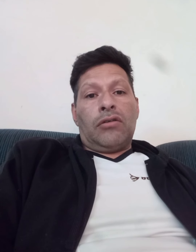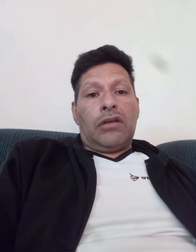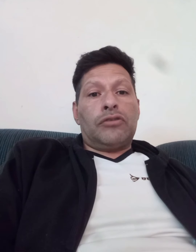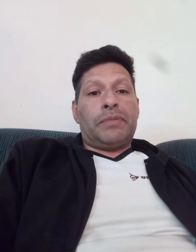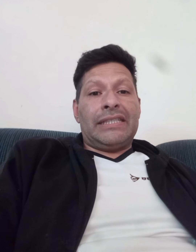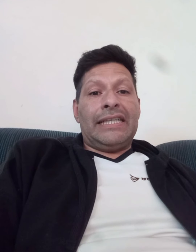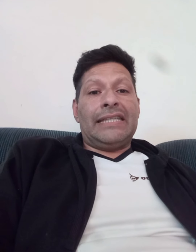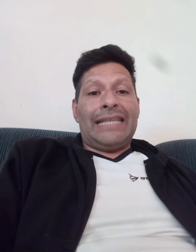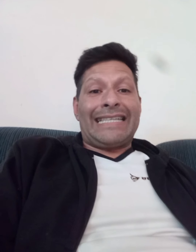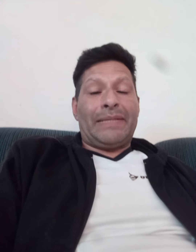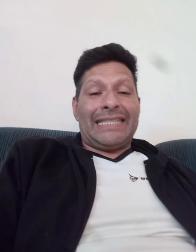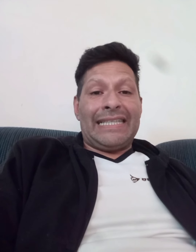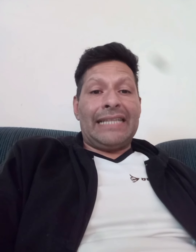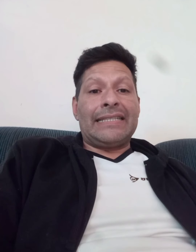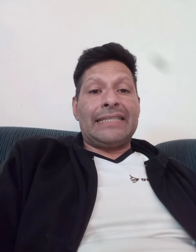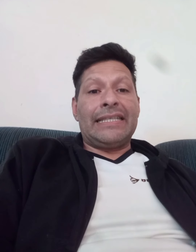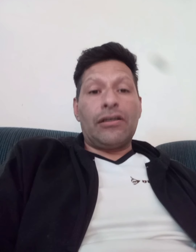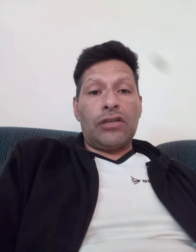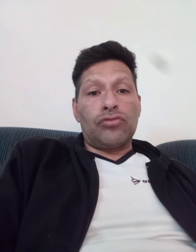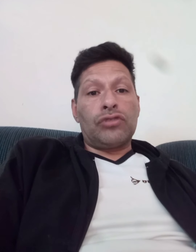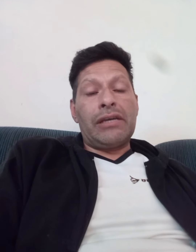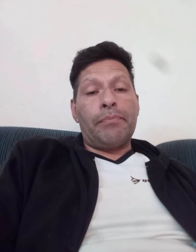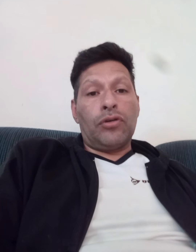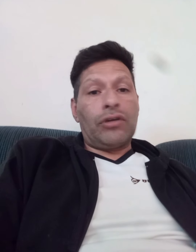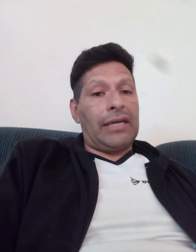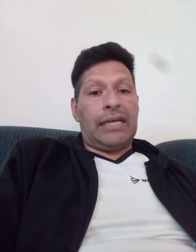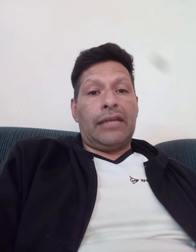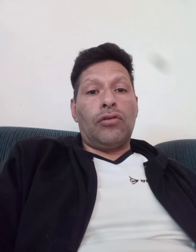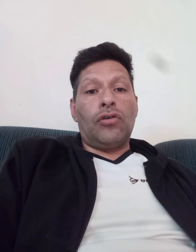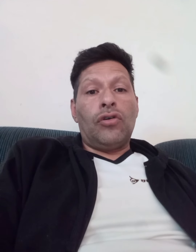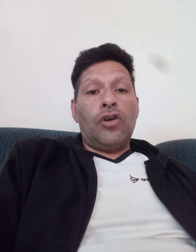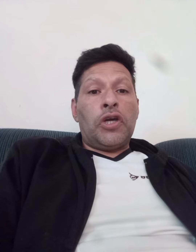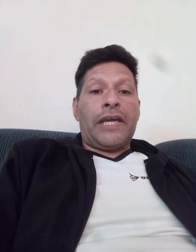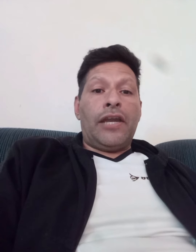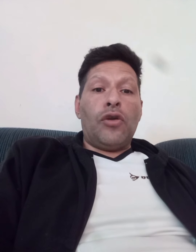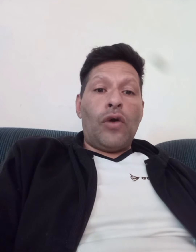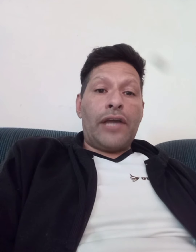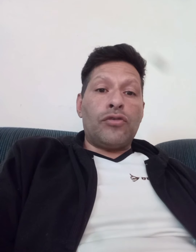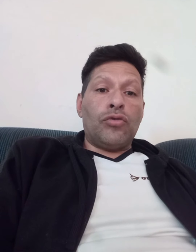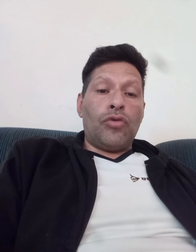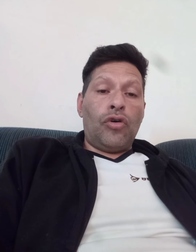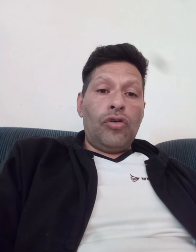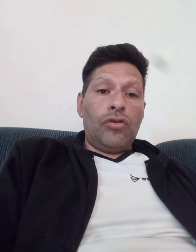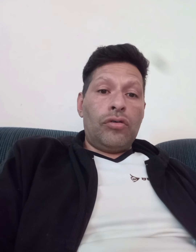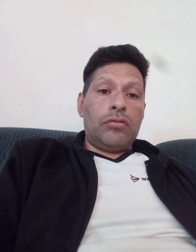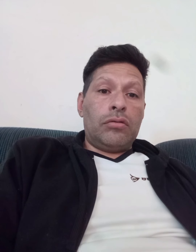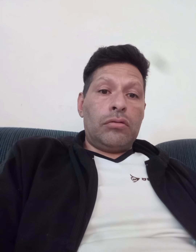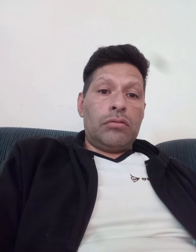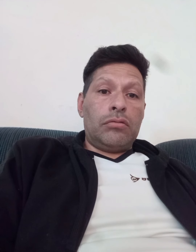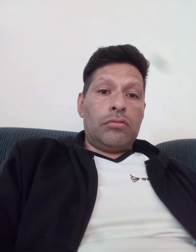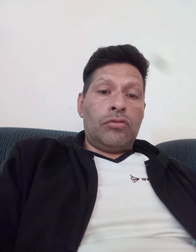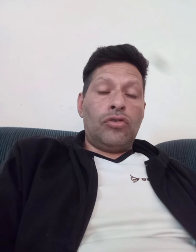de lo que los expresidentes hicieron en su tiempo, ¿no? Que no ayudó